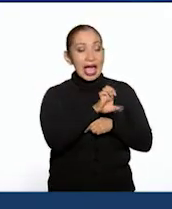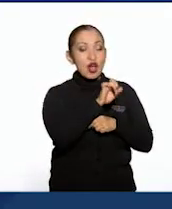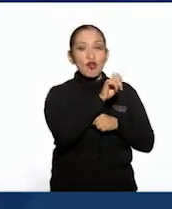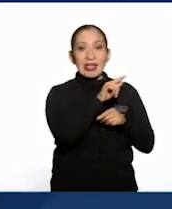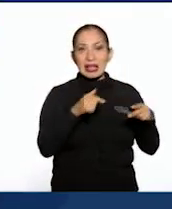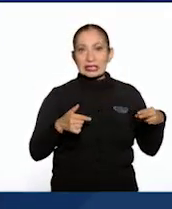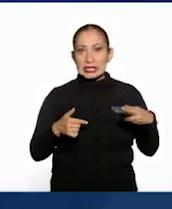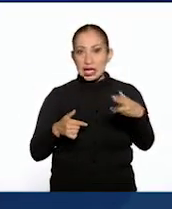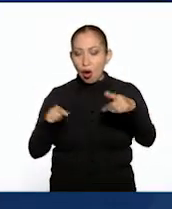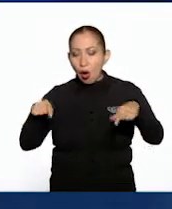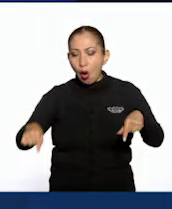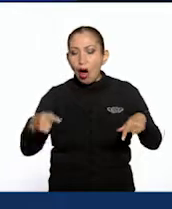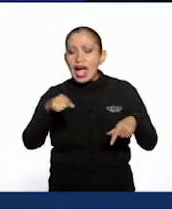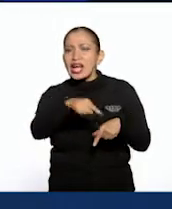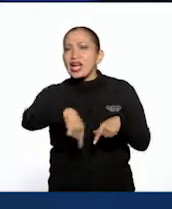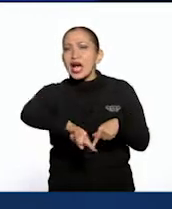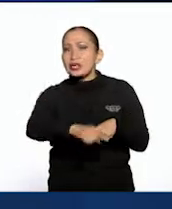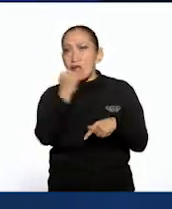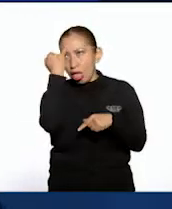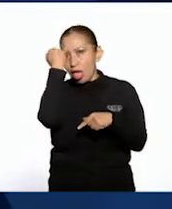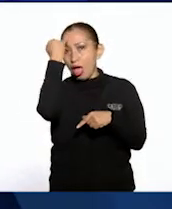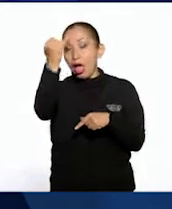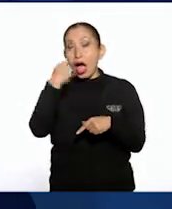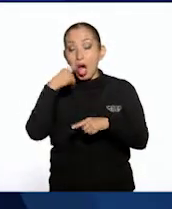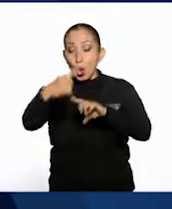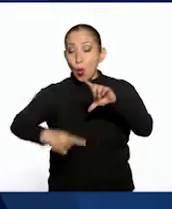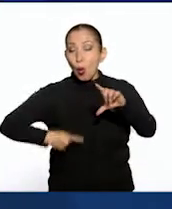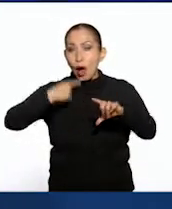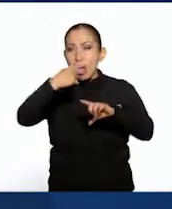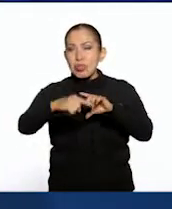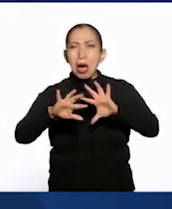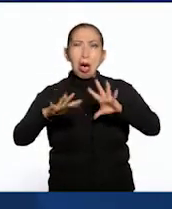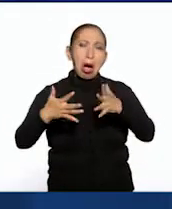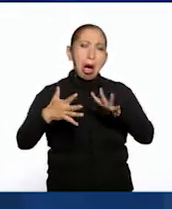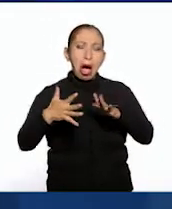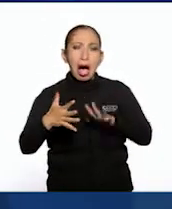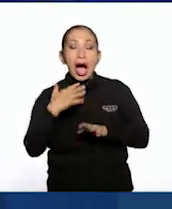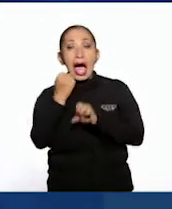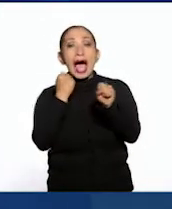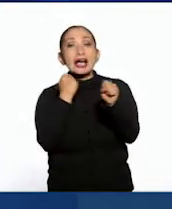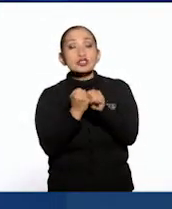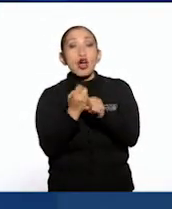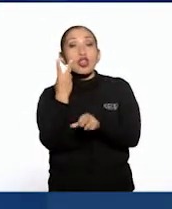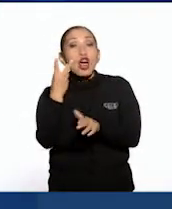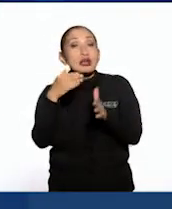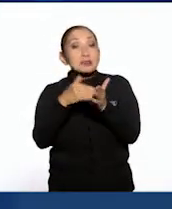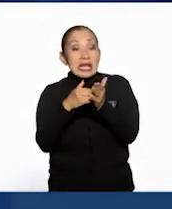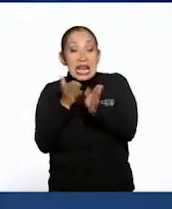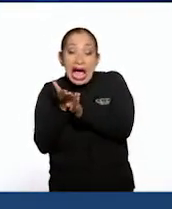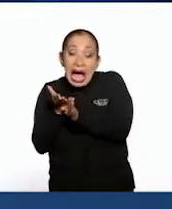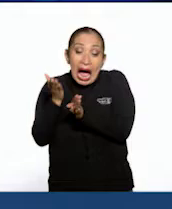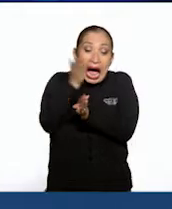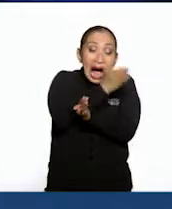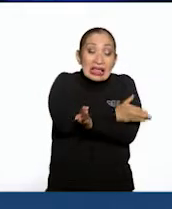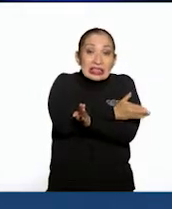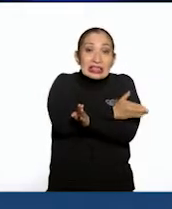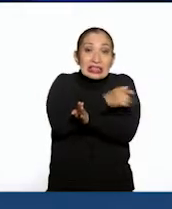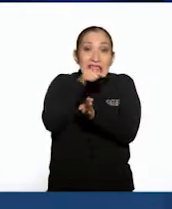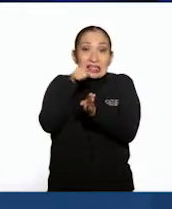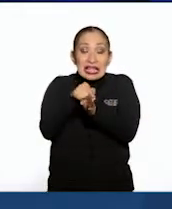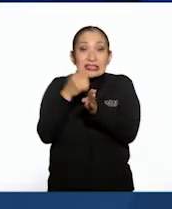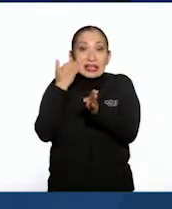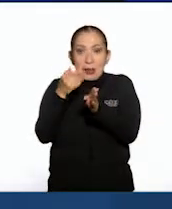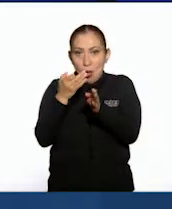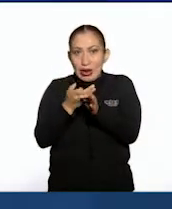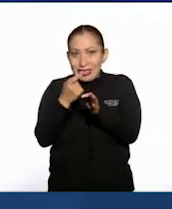Éufrates. Se les atribuye la invención de la rueda aproximadamente en el año 2000 antes de nuestra era. Por